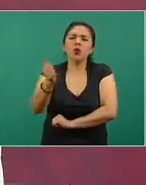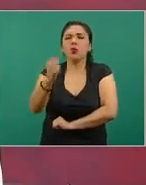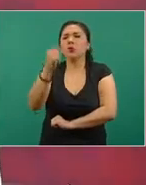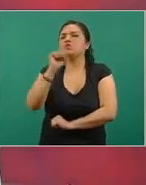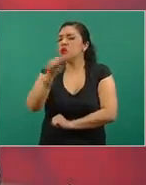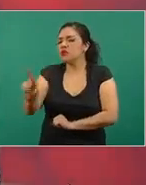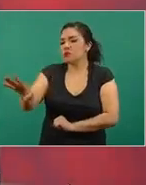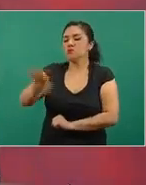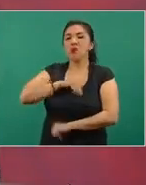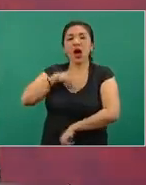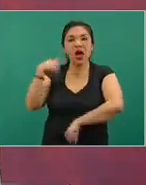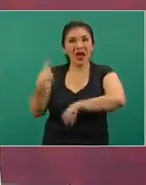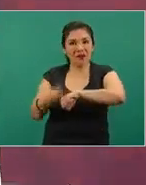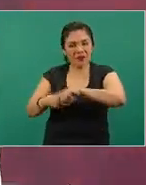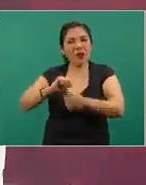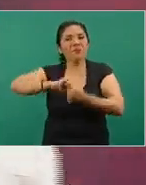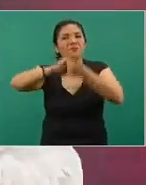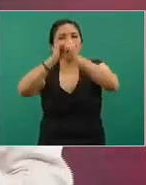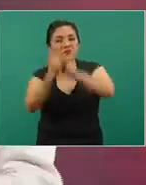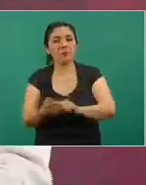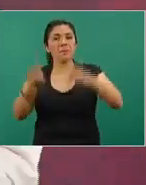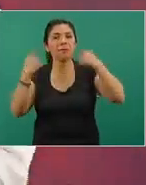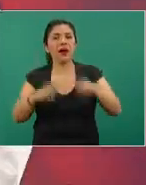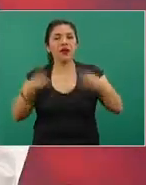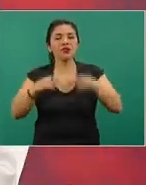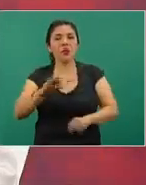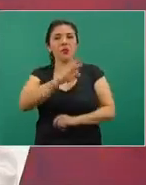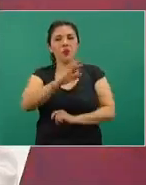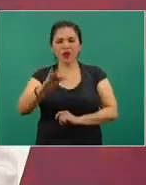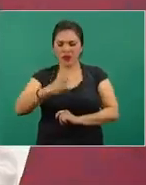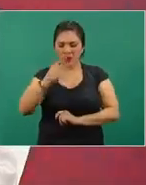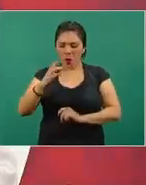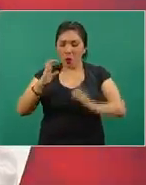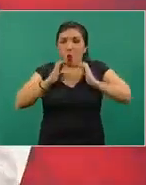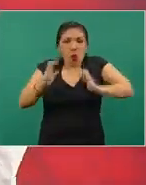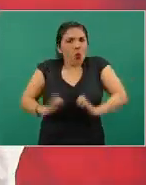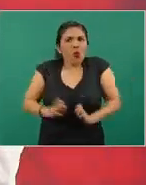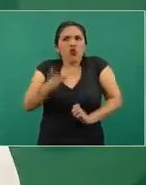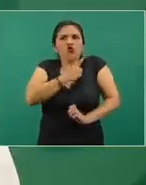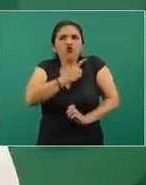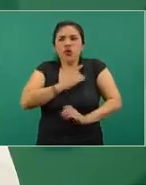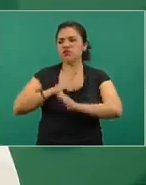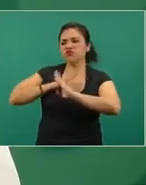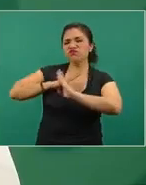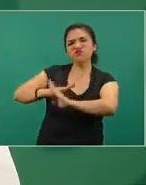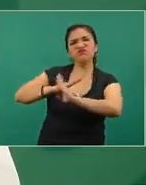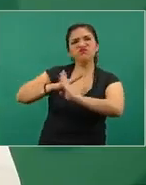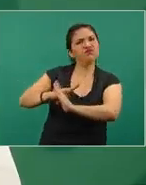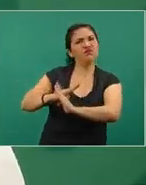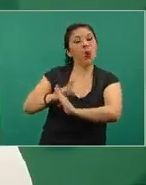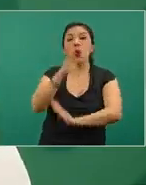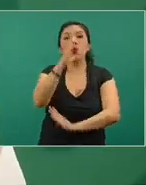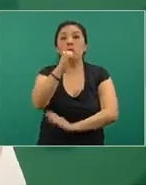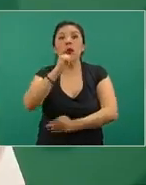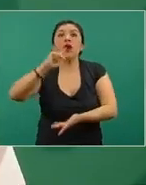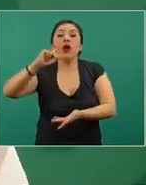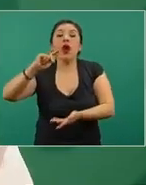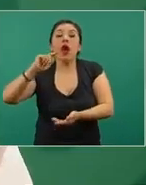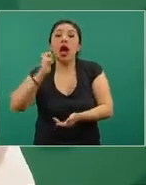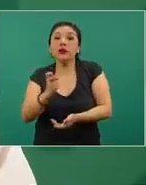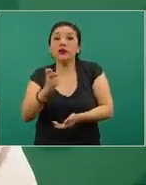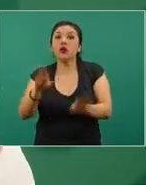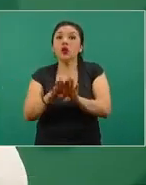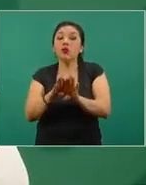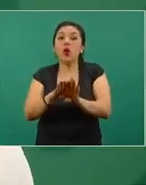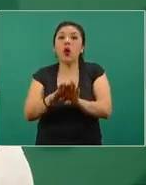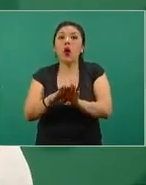infección, que hacen que una persona desarrolle la respuesta inmune y que ya no tenga capacidad de conservar el